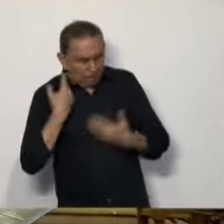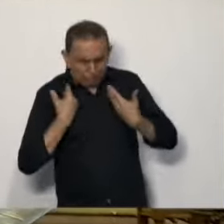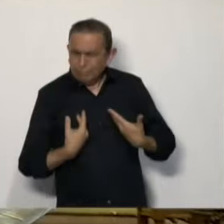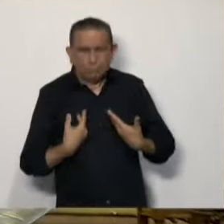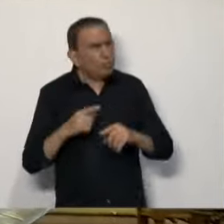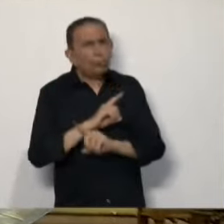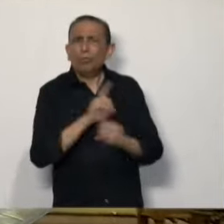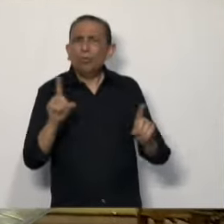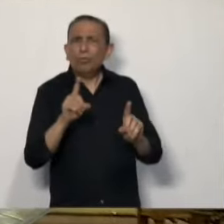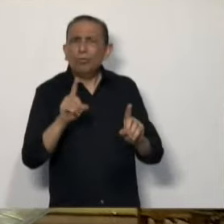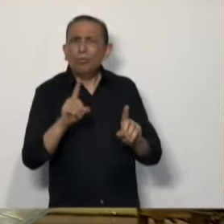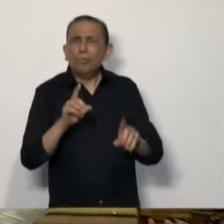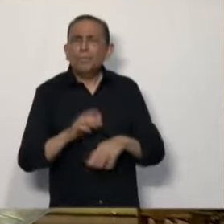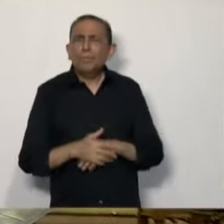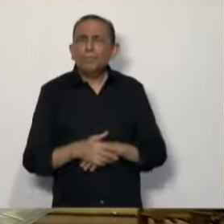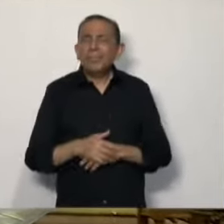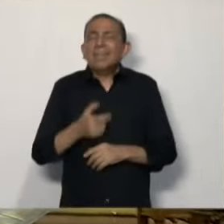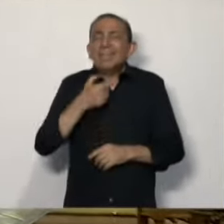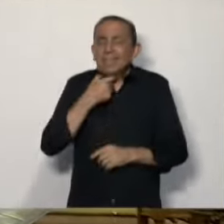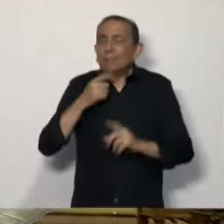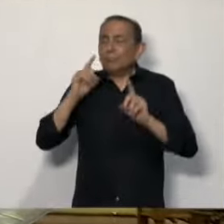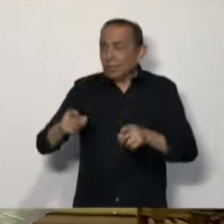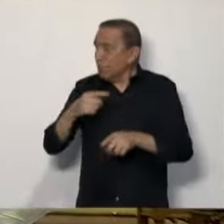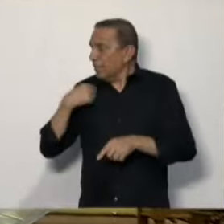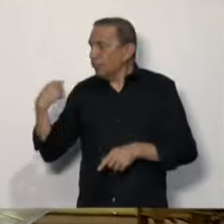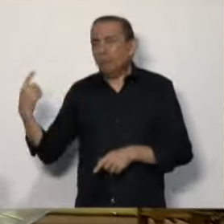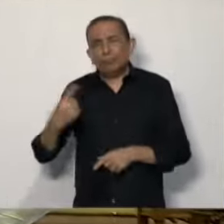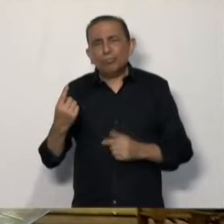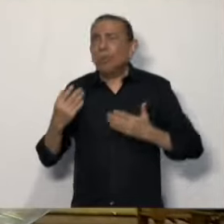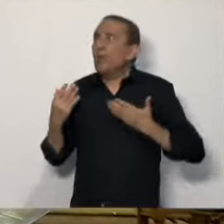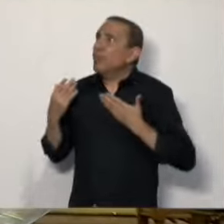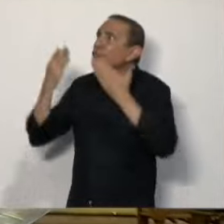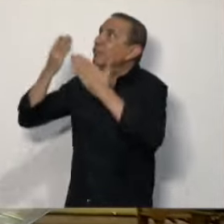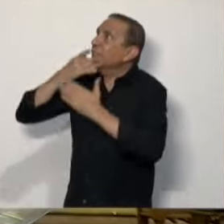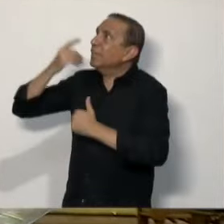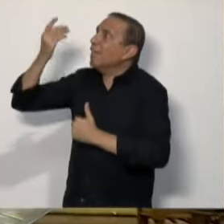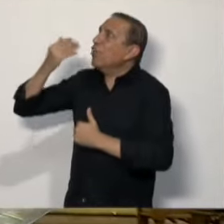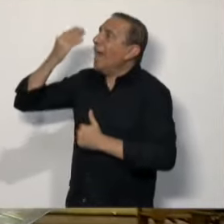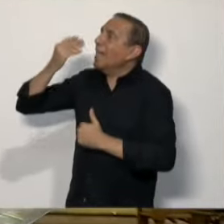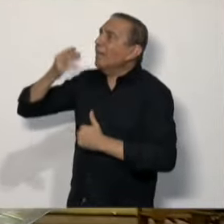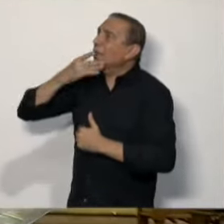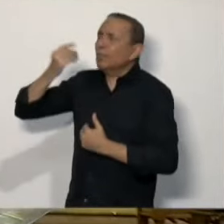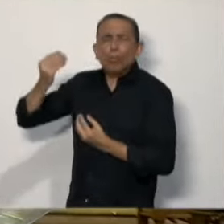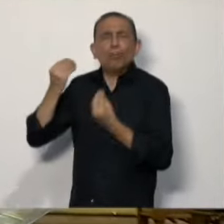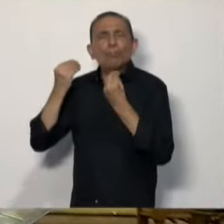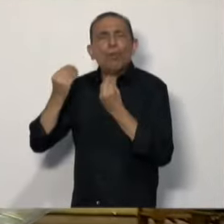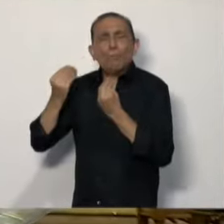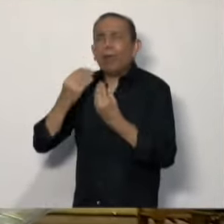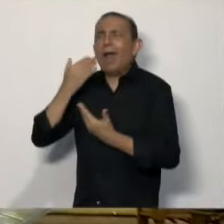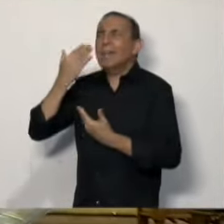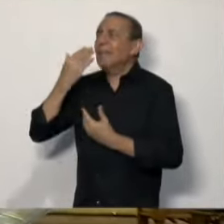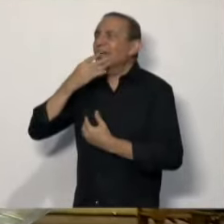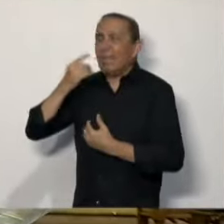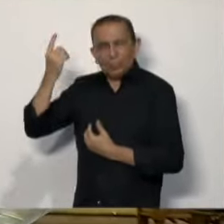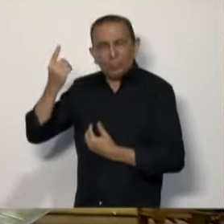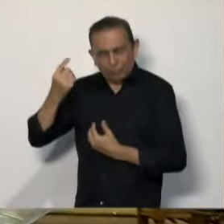mismos, sino que queremos también nosotros glorificar a Dios. ¿Y cómo lo glorificamos a Dios?